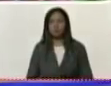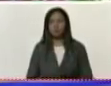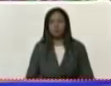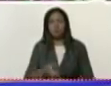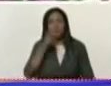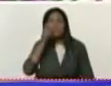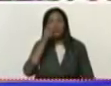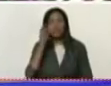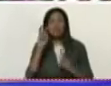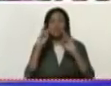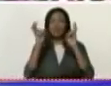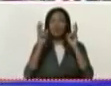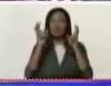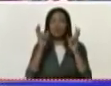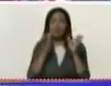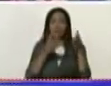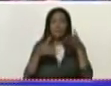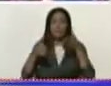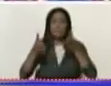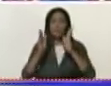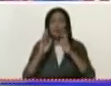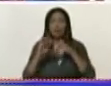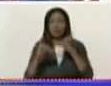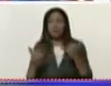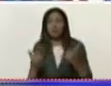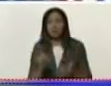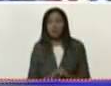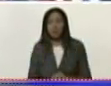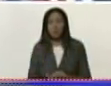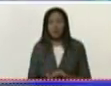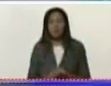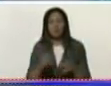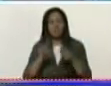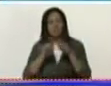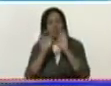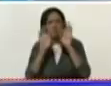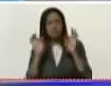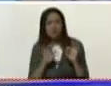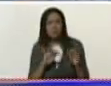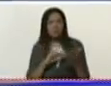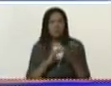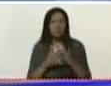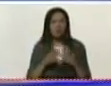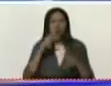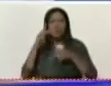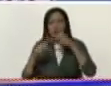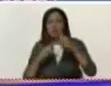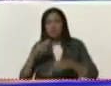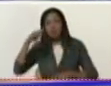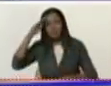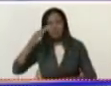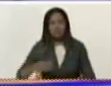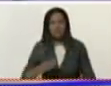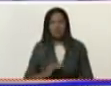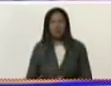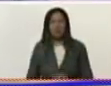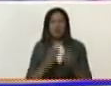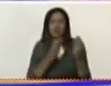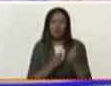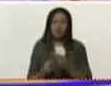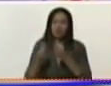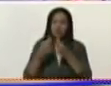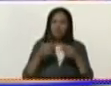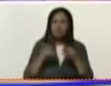pendiente de los temas estructurales, coyunturales, estratégicos, tácticos, políticos, militares,